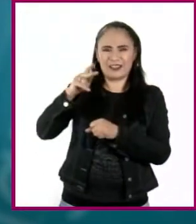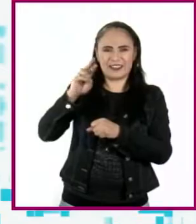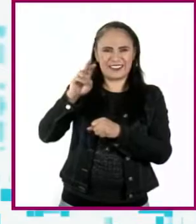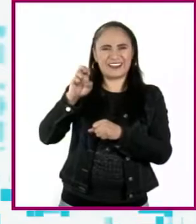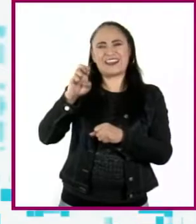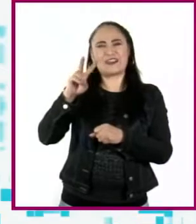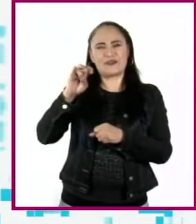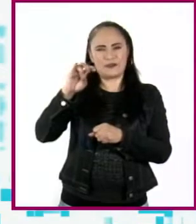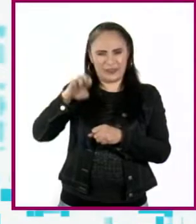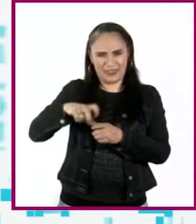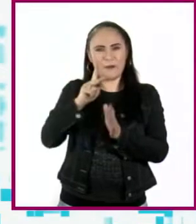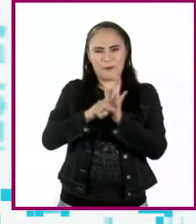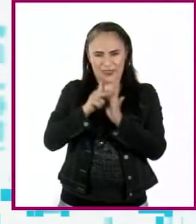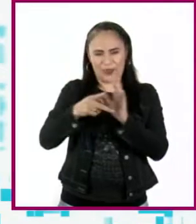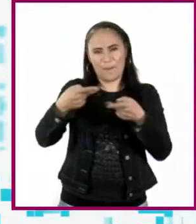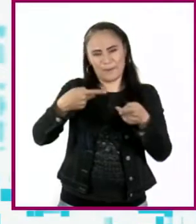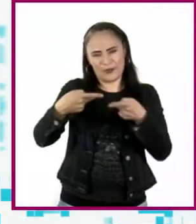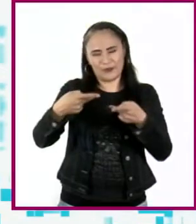cápsula.